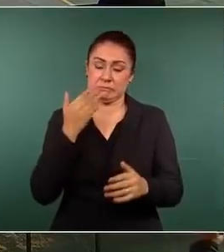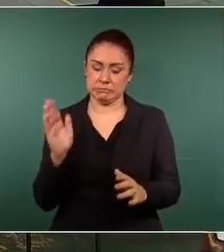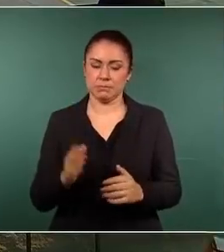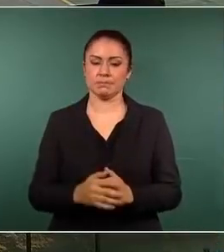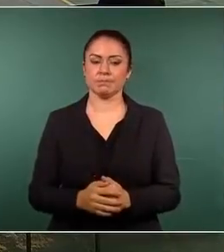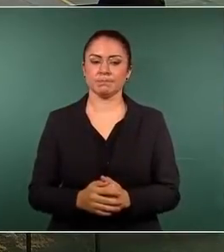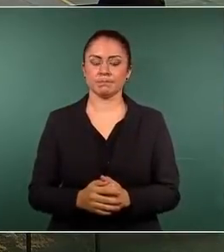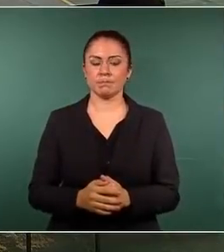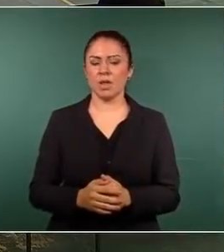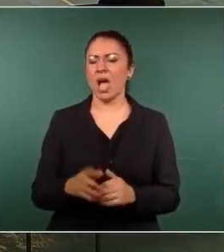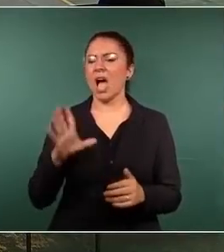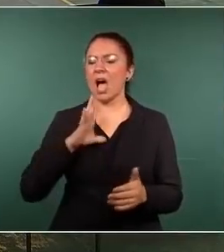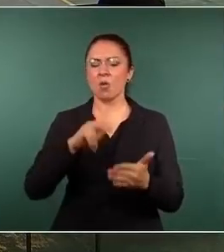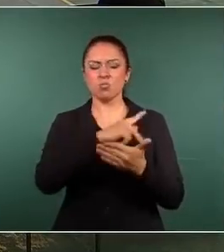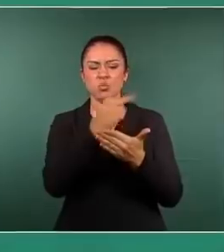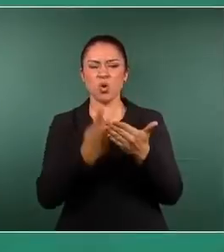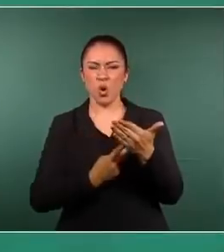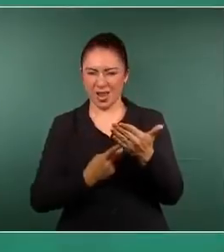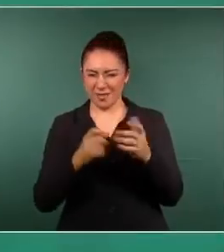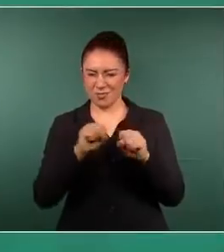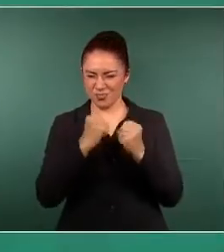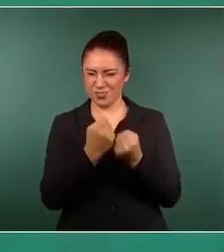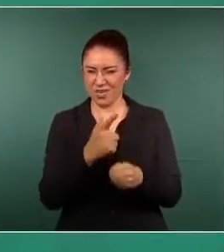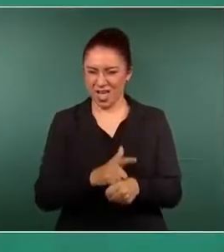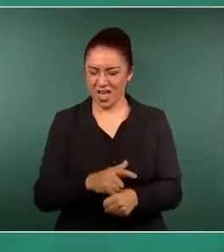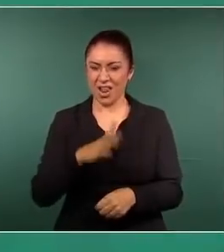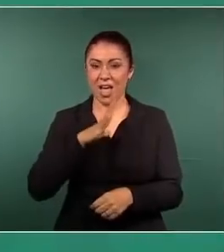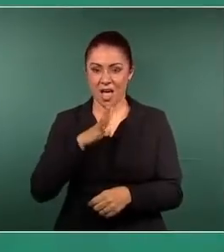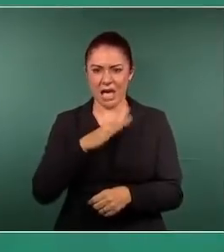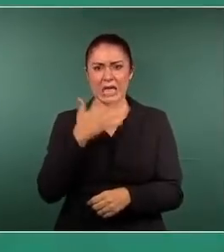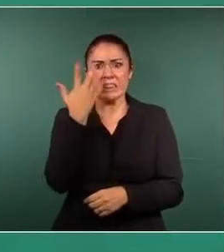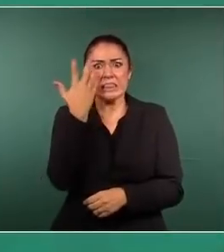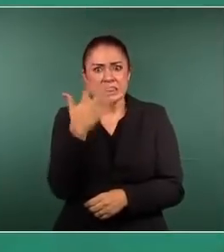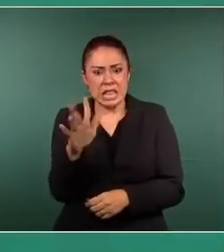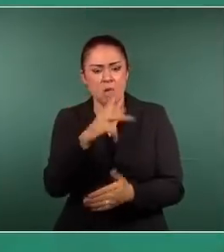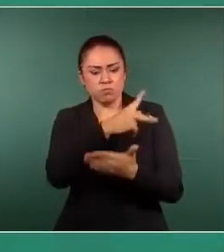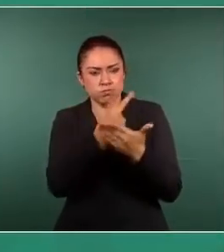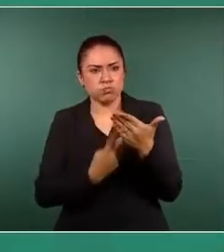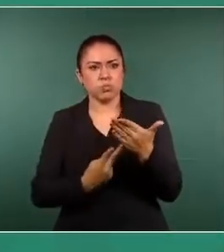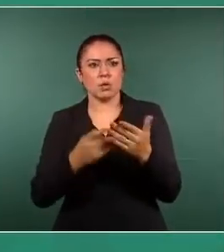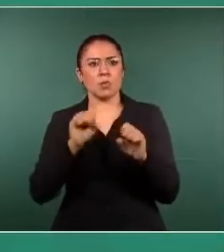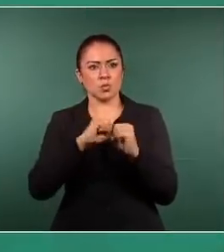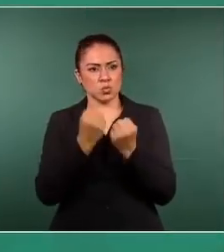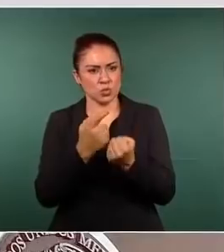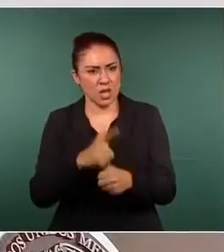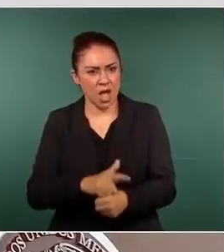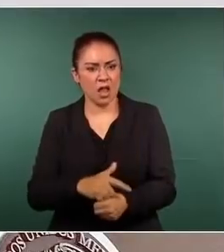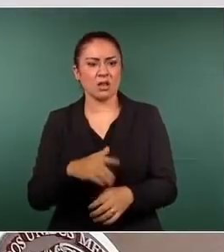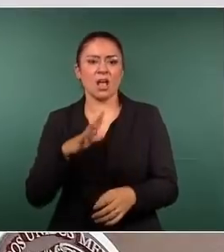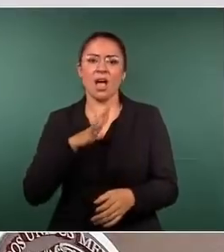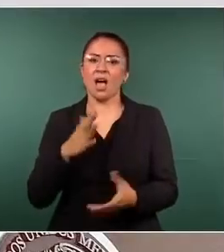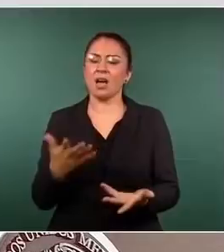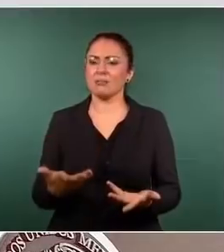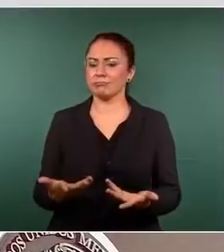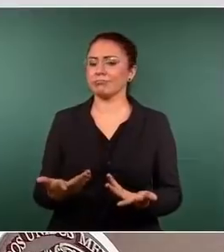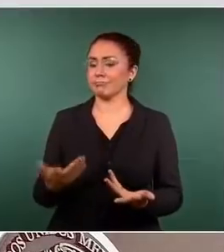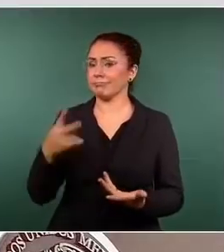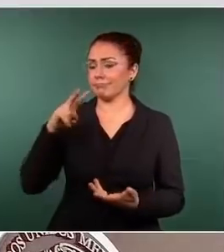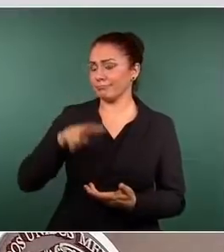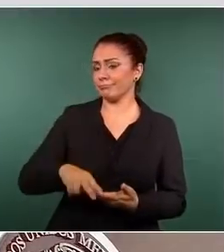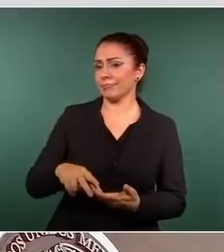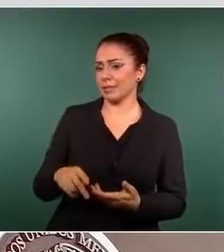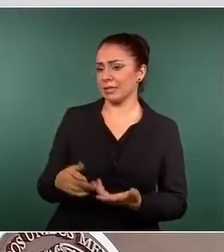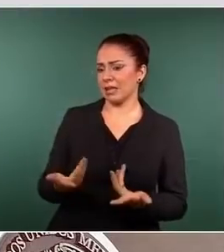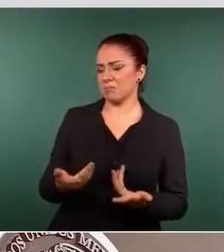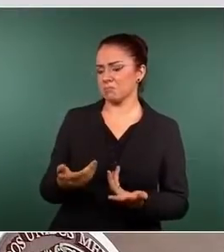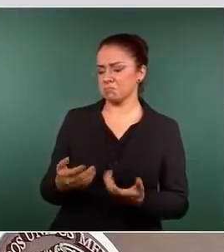aquí él es beneficiario de diez programas sociales que van a la parte de las acciones de